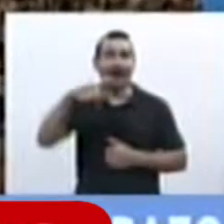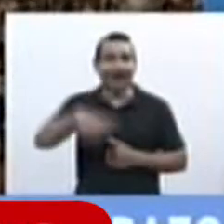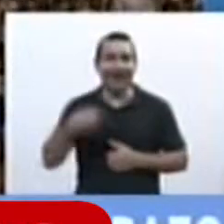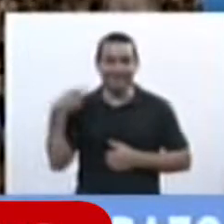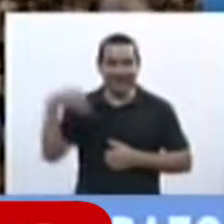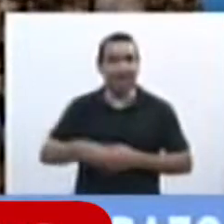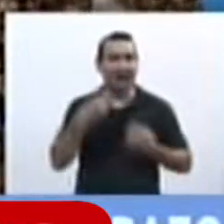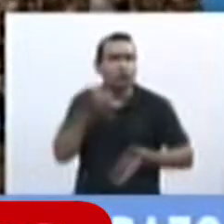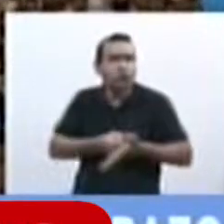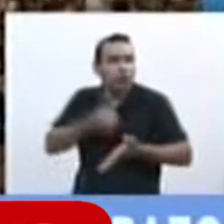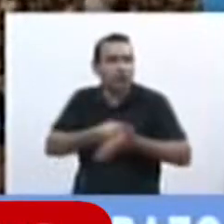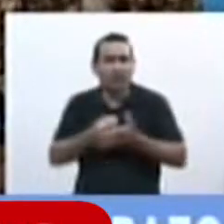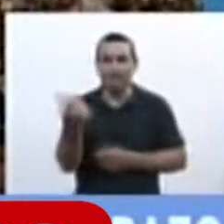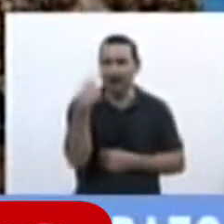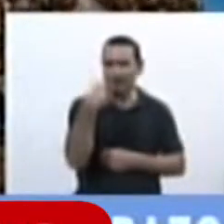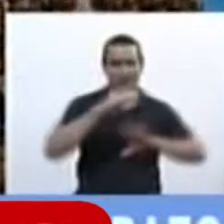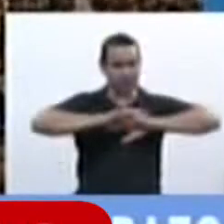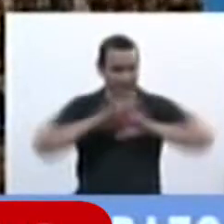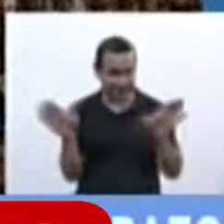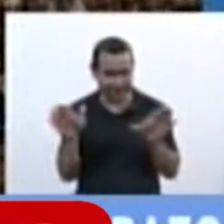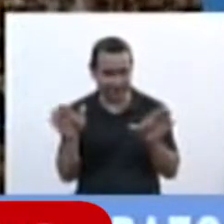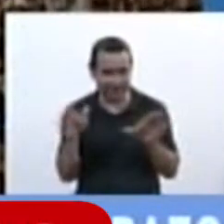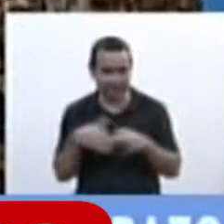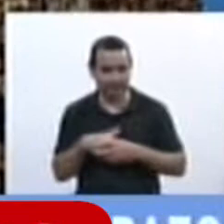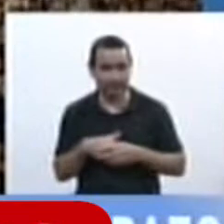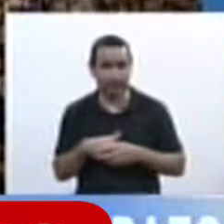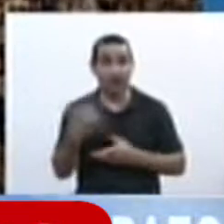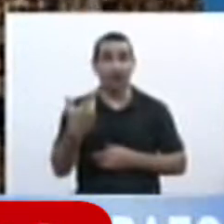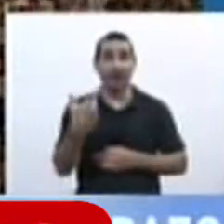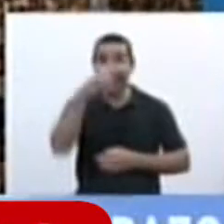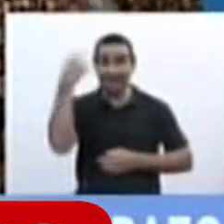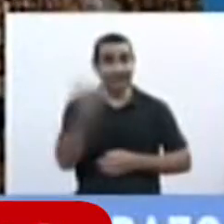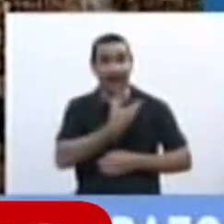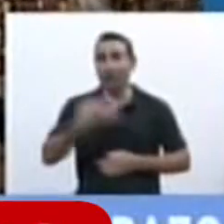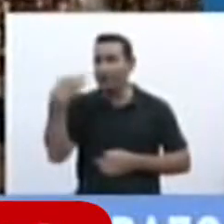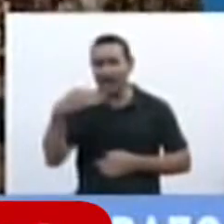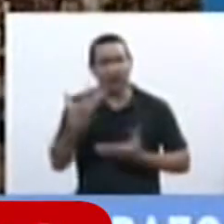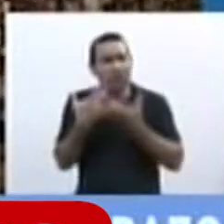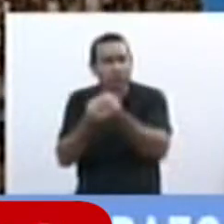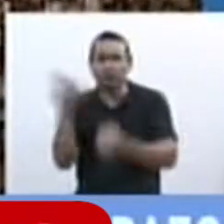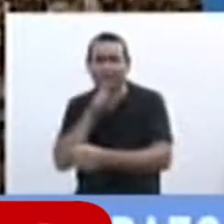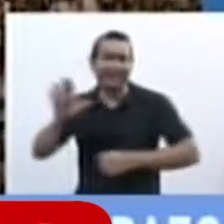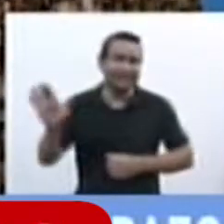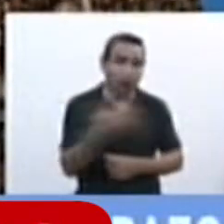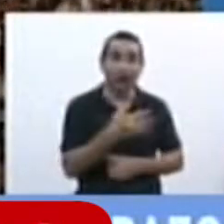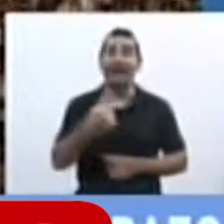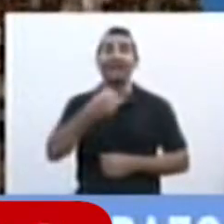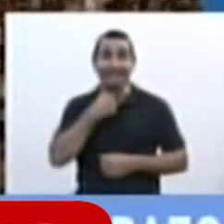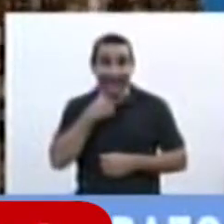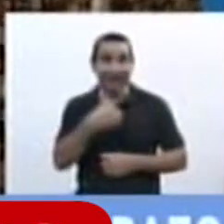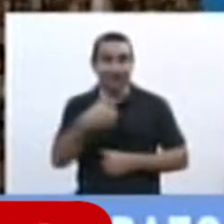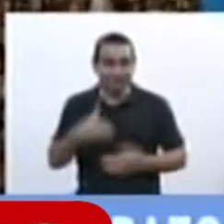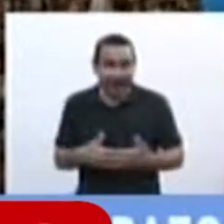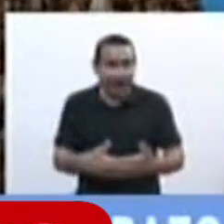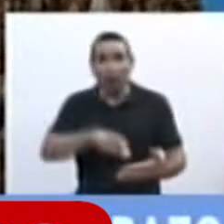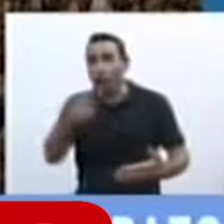a luchar para que nos dejen de imponer a nosotras. El Estado debe acompañar a todas las mujeres, a las que desean ser madres